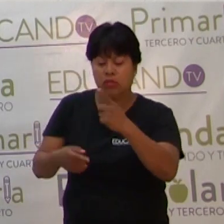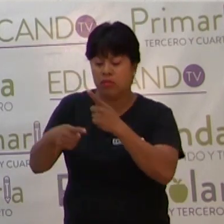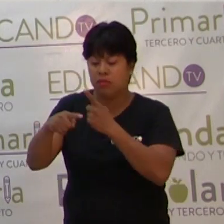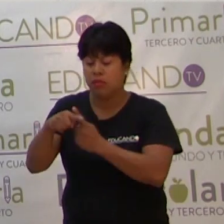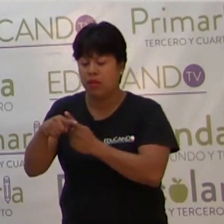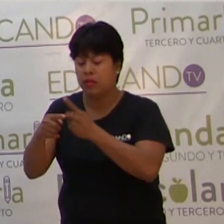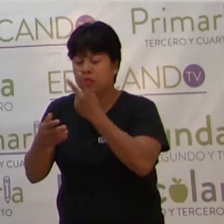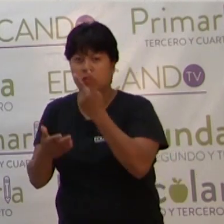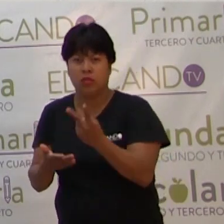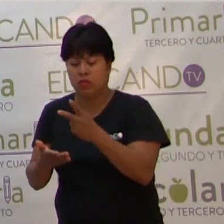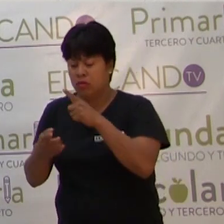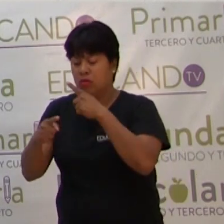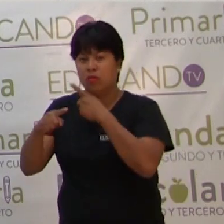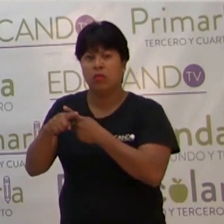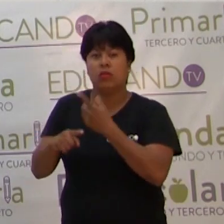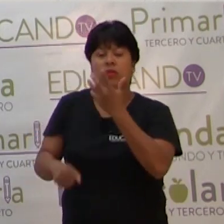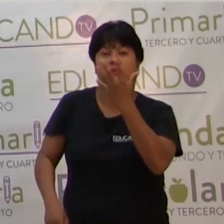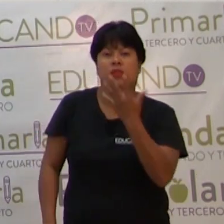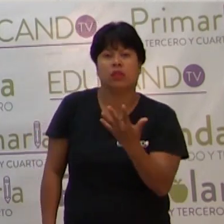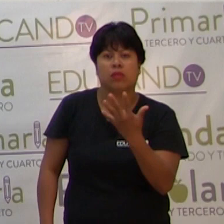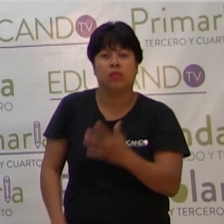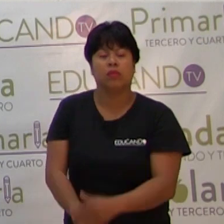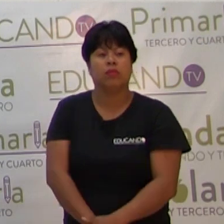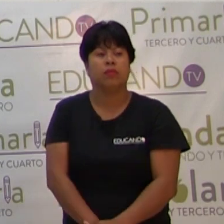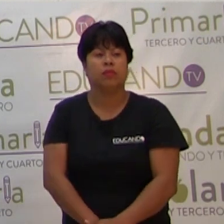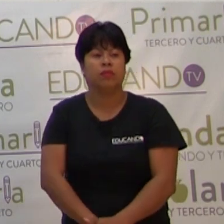2 por 5,